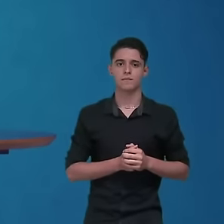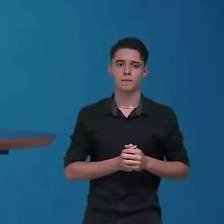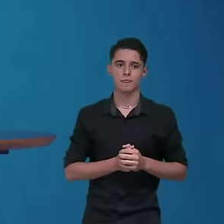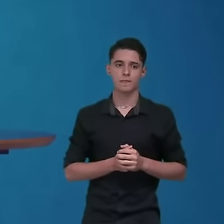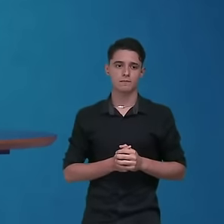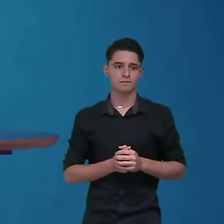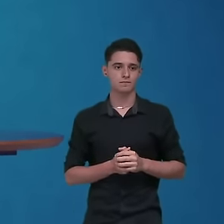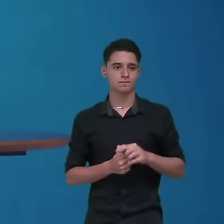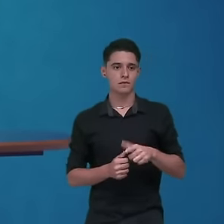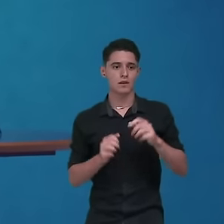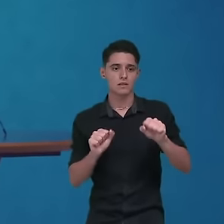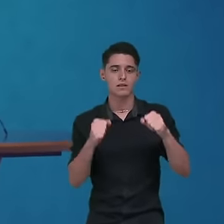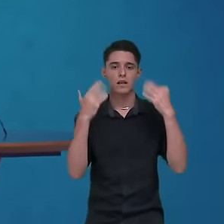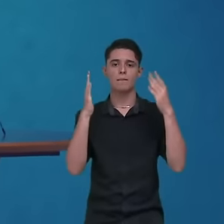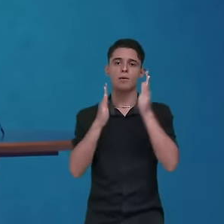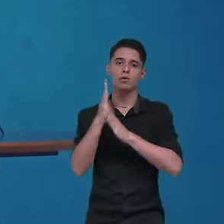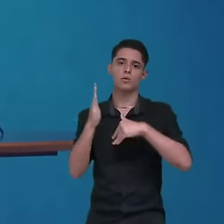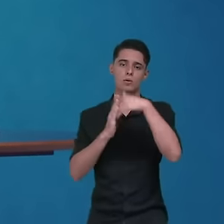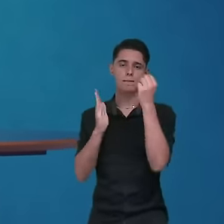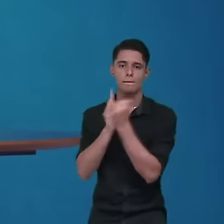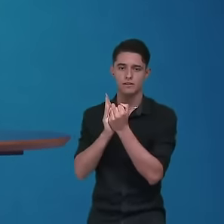Yo quiero hablar hoy,